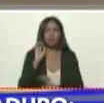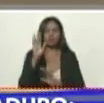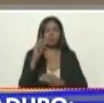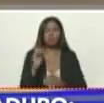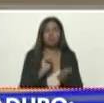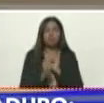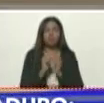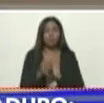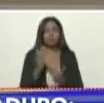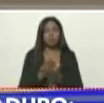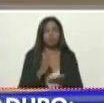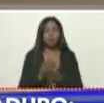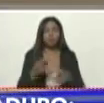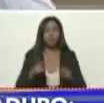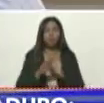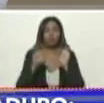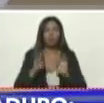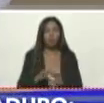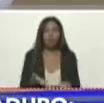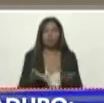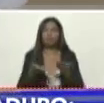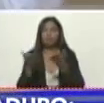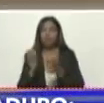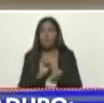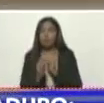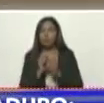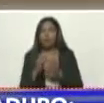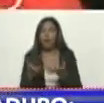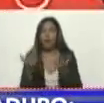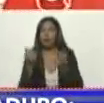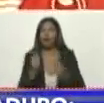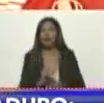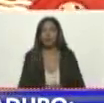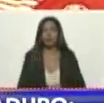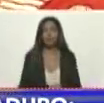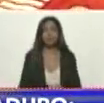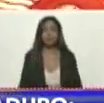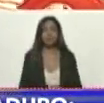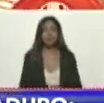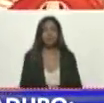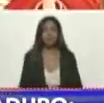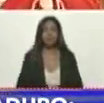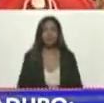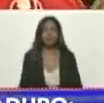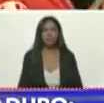deporte siempre. Toma pues, Pedro Infante, agarra ahí.